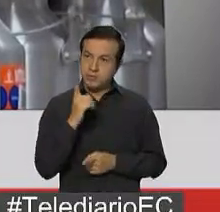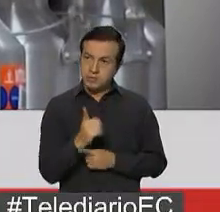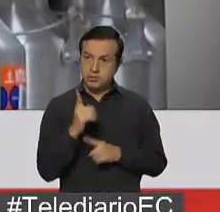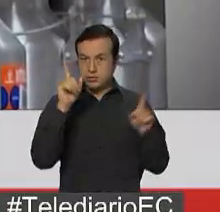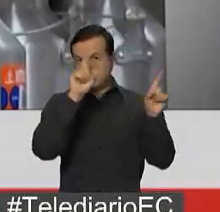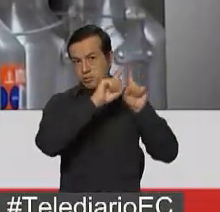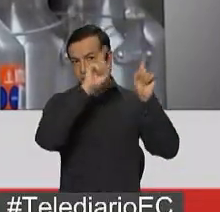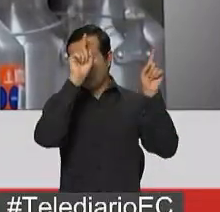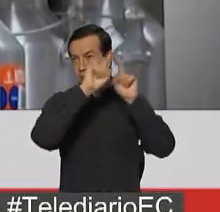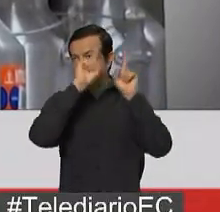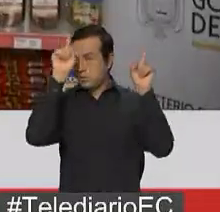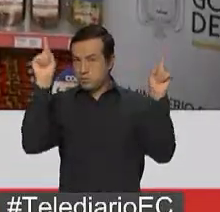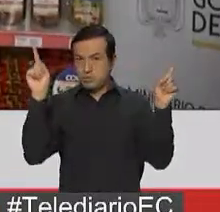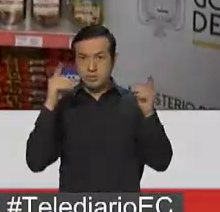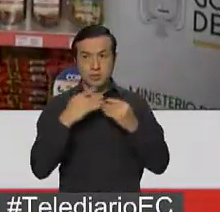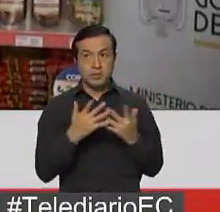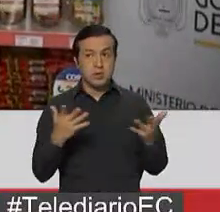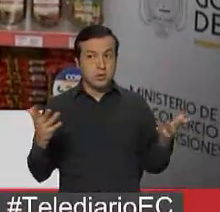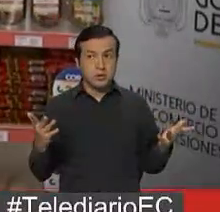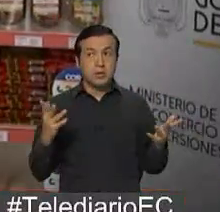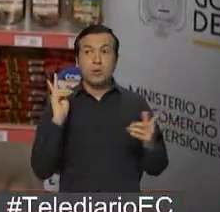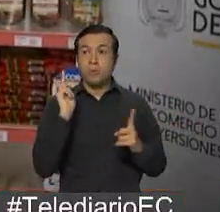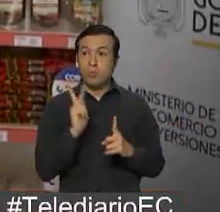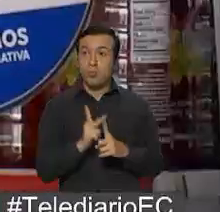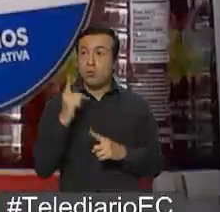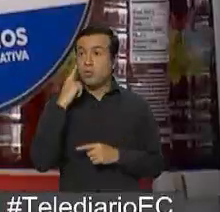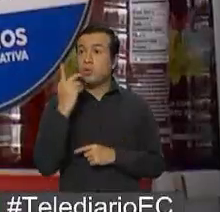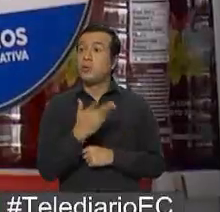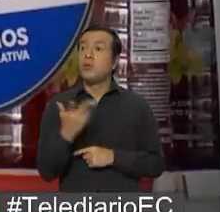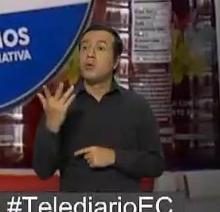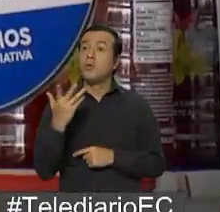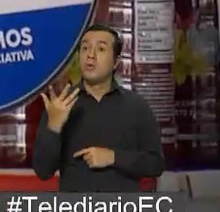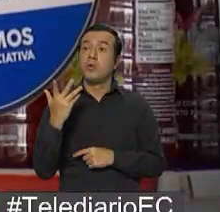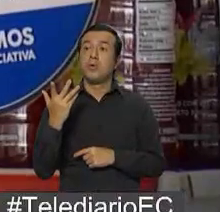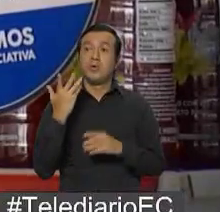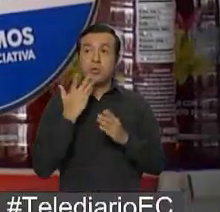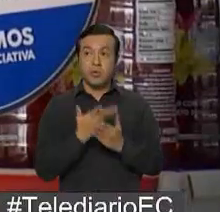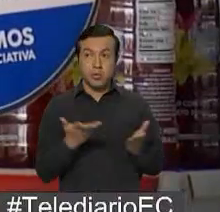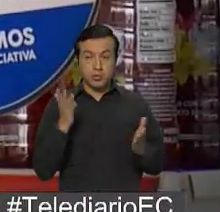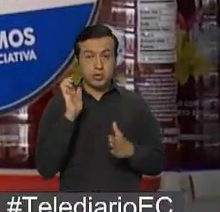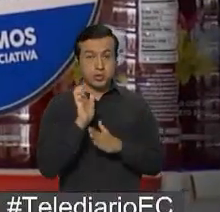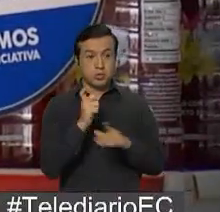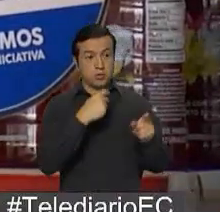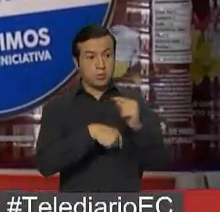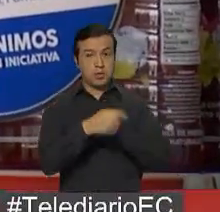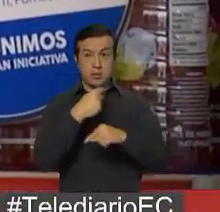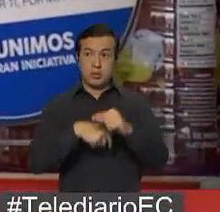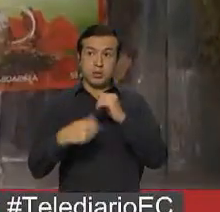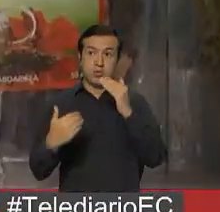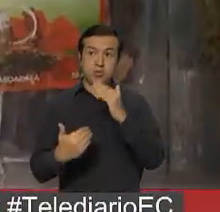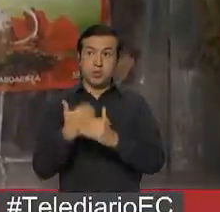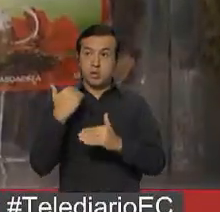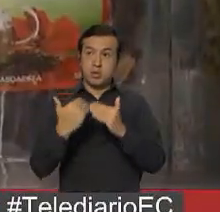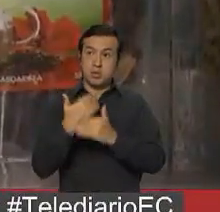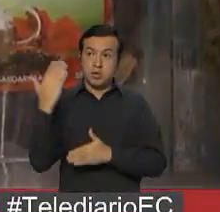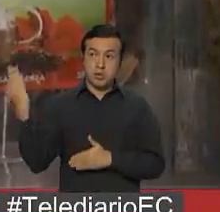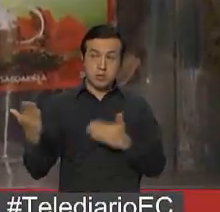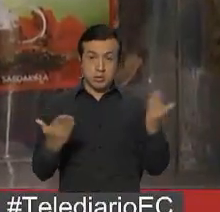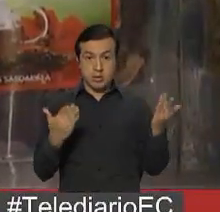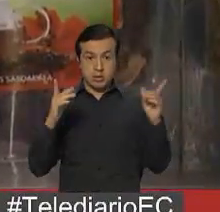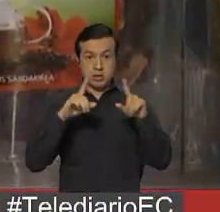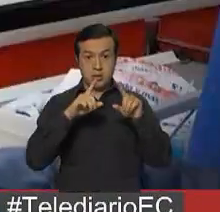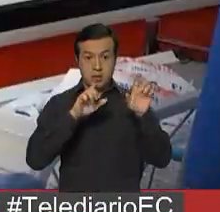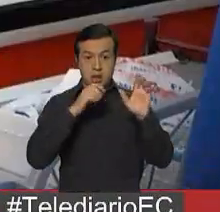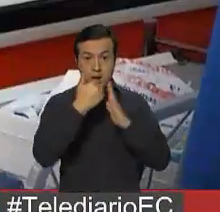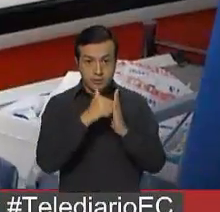empresarios mipymes uno de los ejes de la campaña es introducir productos ecuatorianos de nuevos proveedores mipymes y